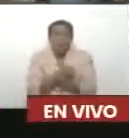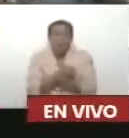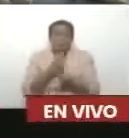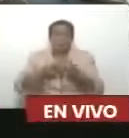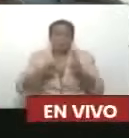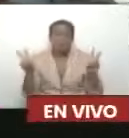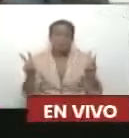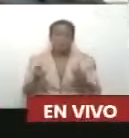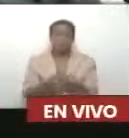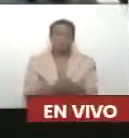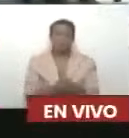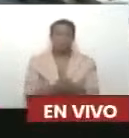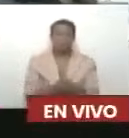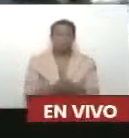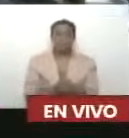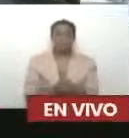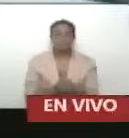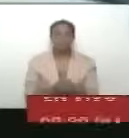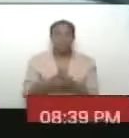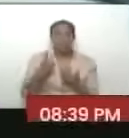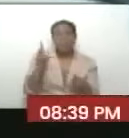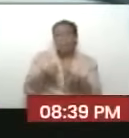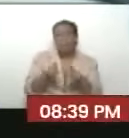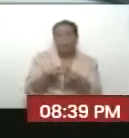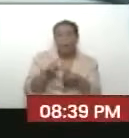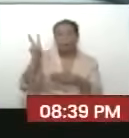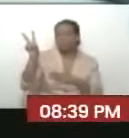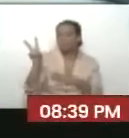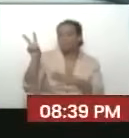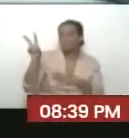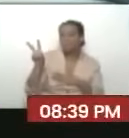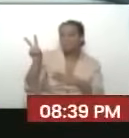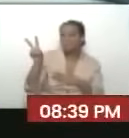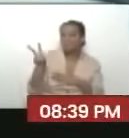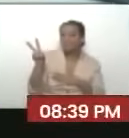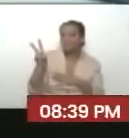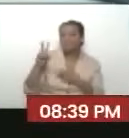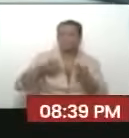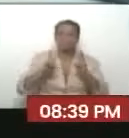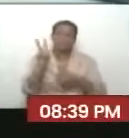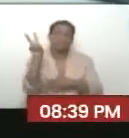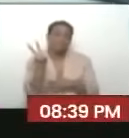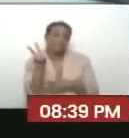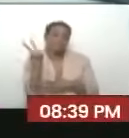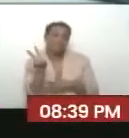amor, ¿sí? Como los hippies de los 60. Paz y amor.